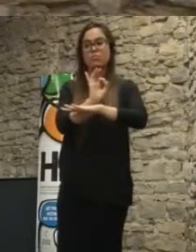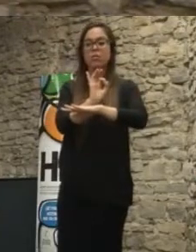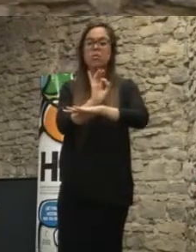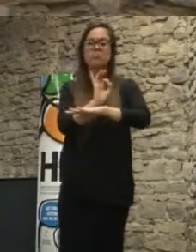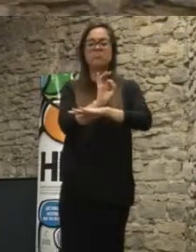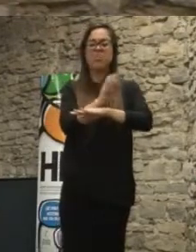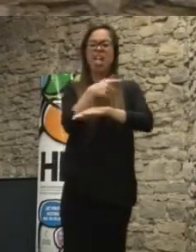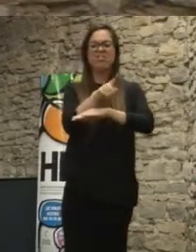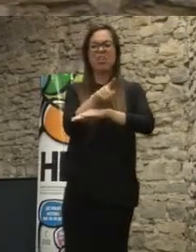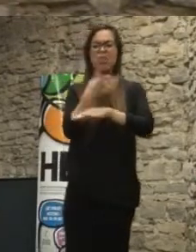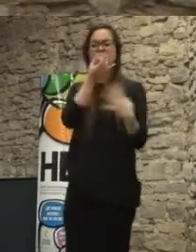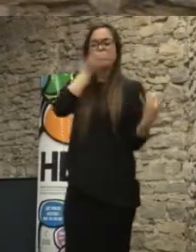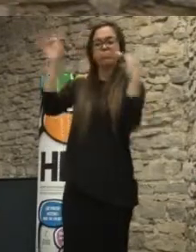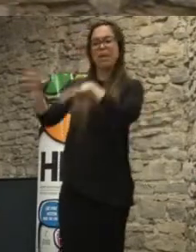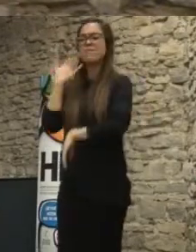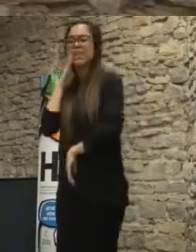Facebook, ¿no?